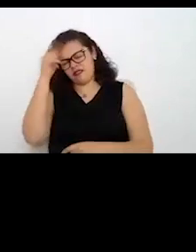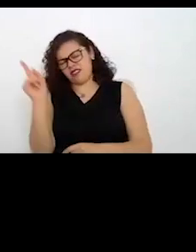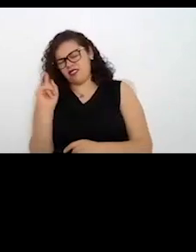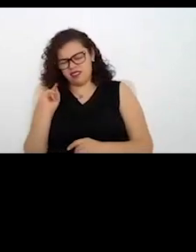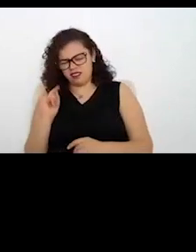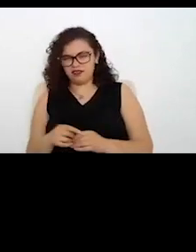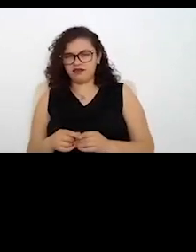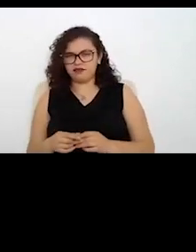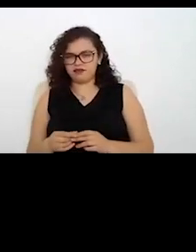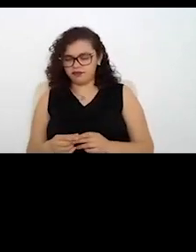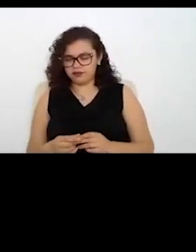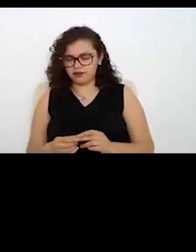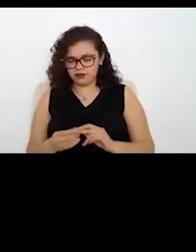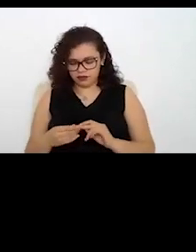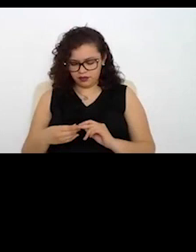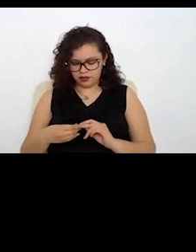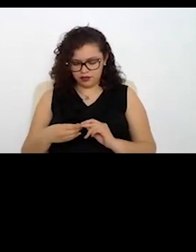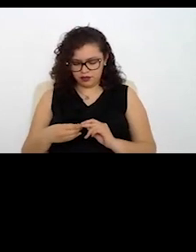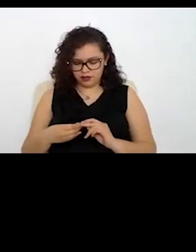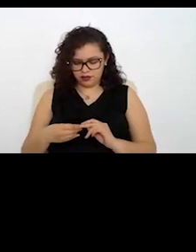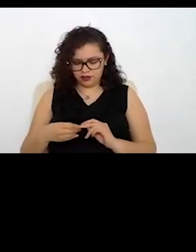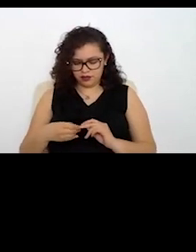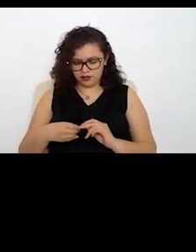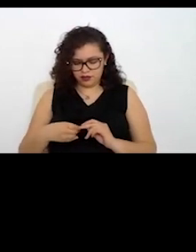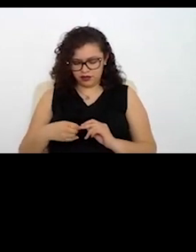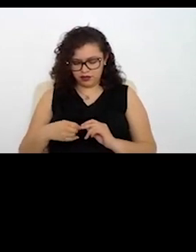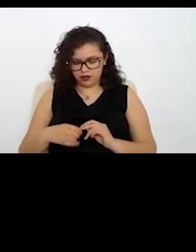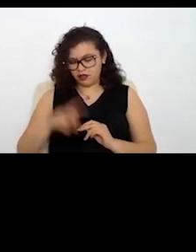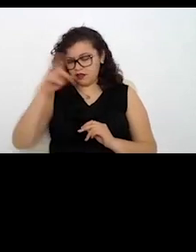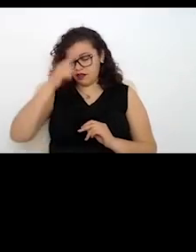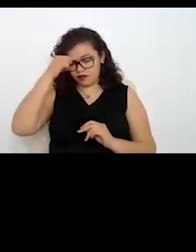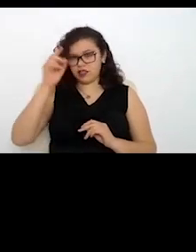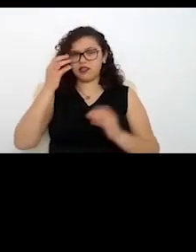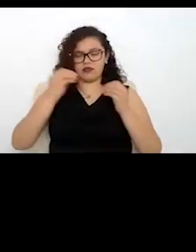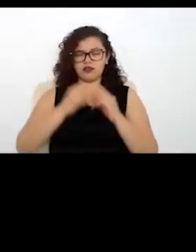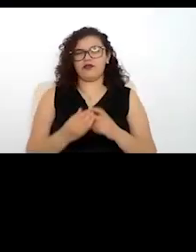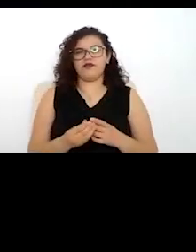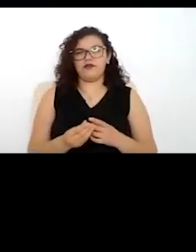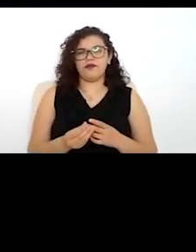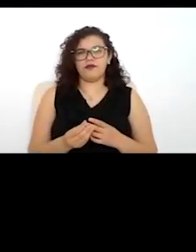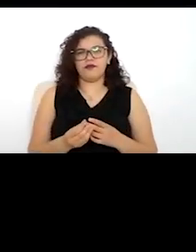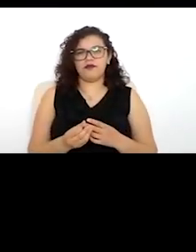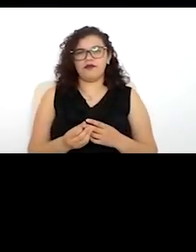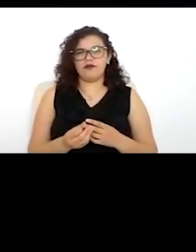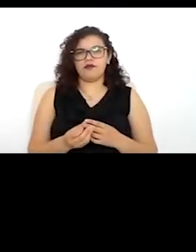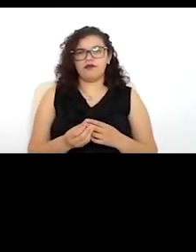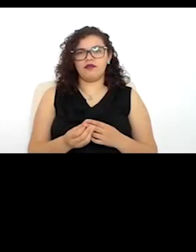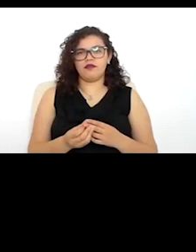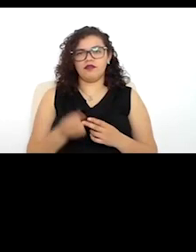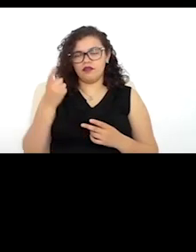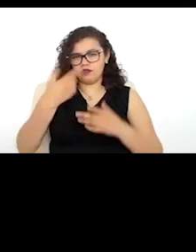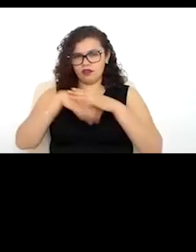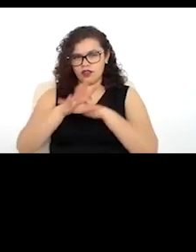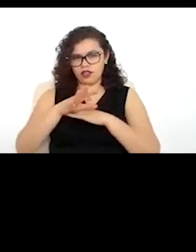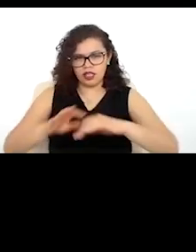con muchísimo gusto nosotros podemos apoyarles, pero en realidad es súper sencillo. te metes a la página del Centro Federal de Conciliación y Registro